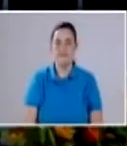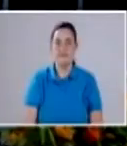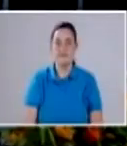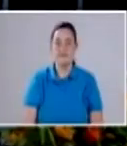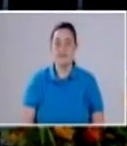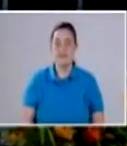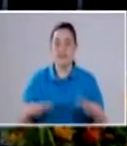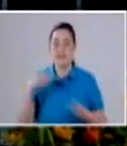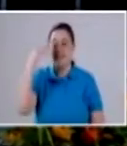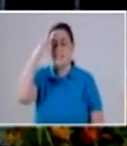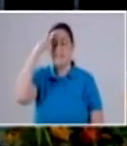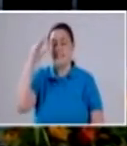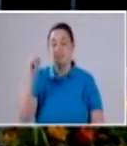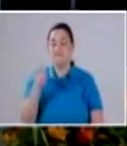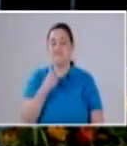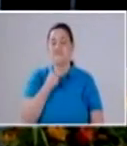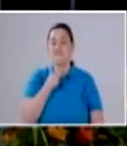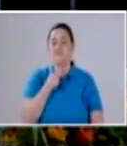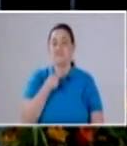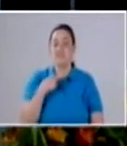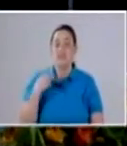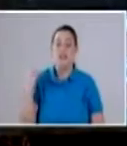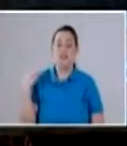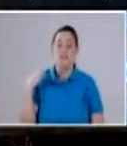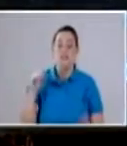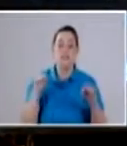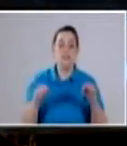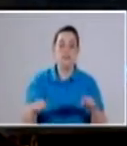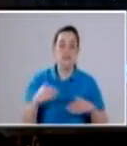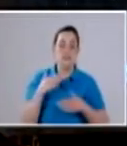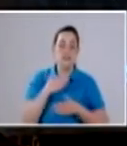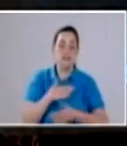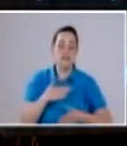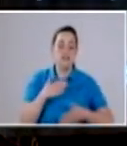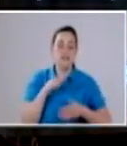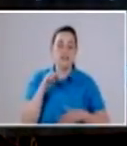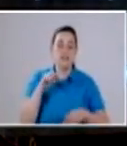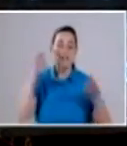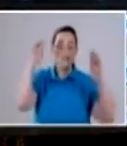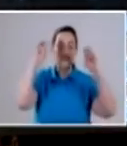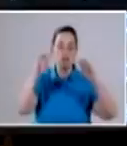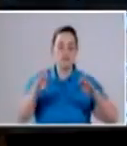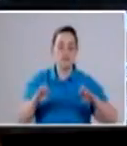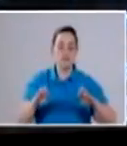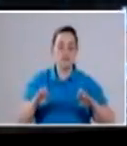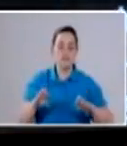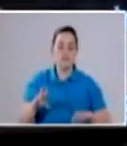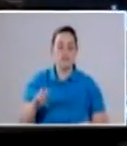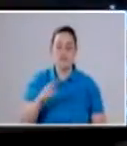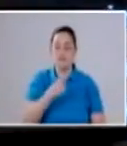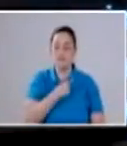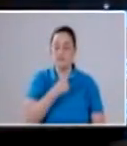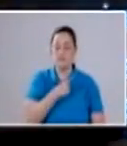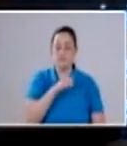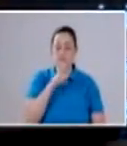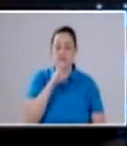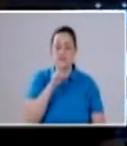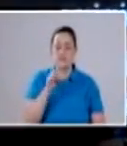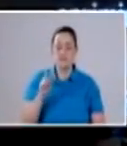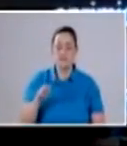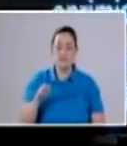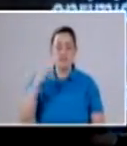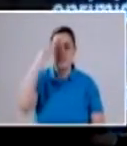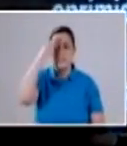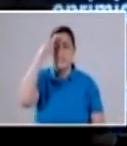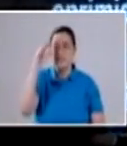Habría que saber qué es lo que le gusta para poderle agradar. Pero no basta solo con saber qué es lo que le gusta,